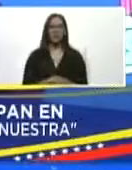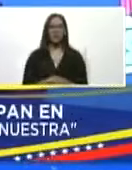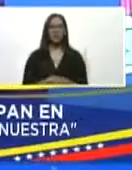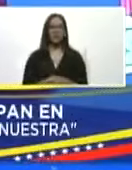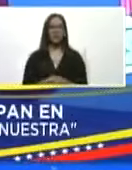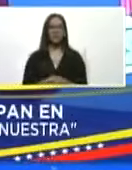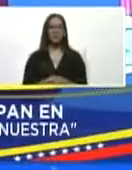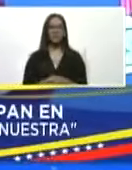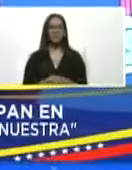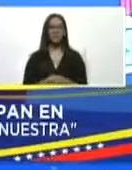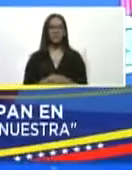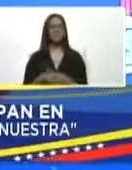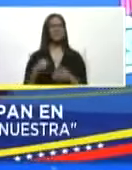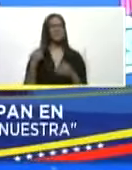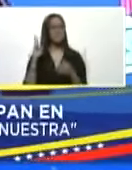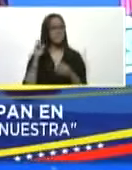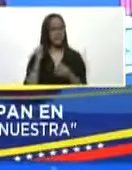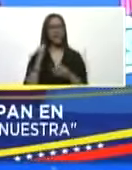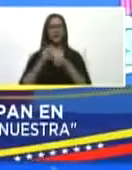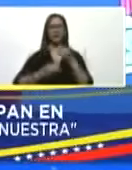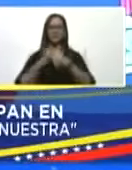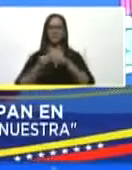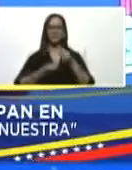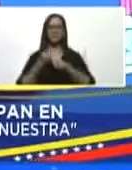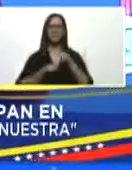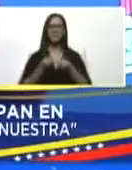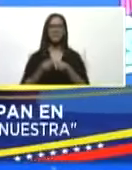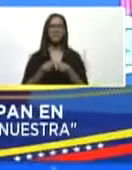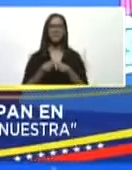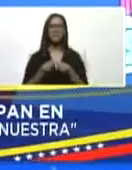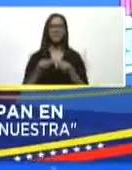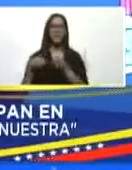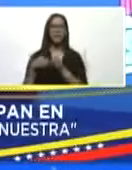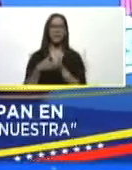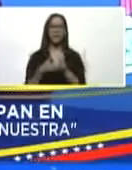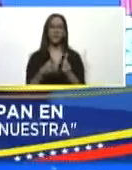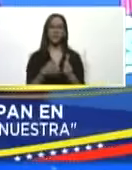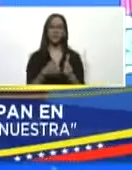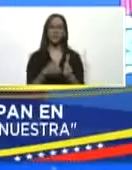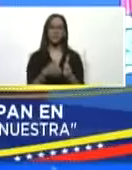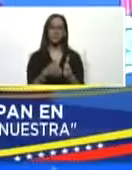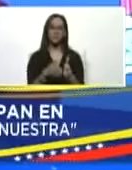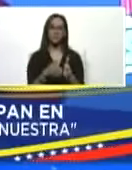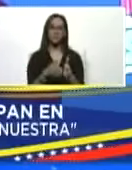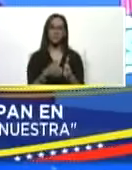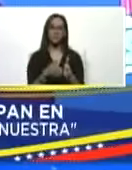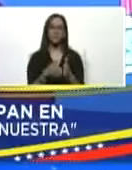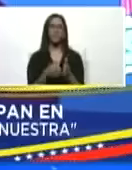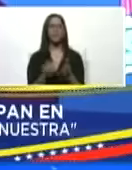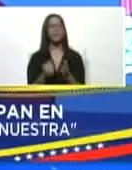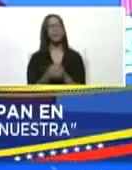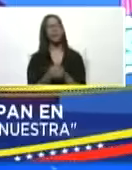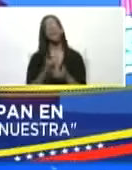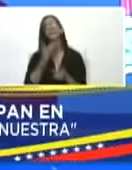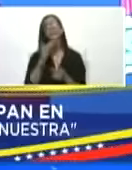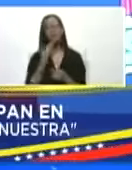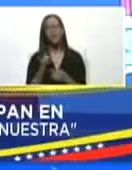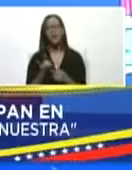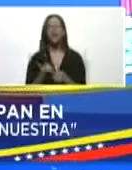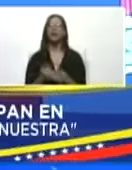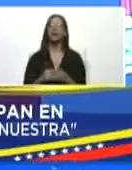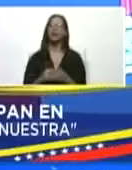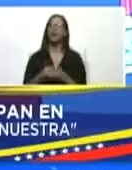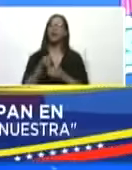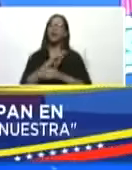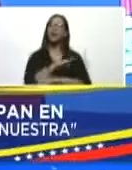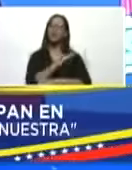Para tejer el camino, para optimizar la fuerza y los